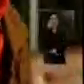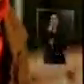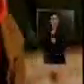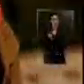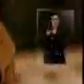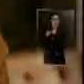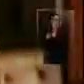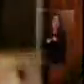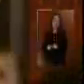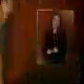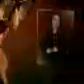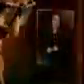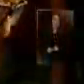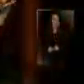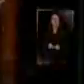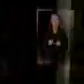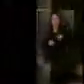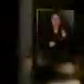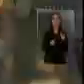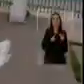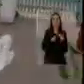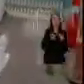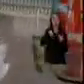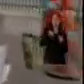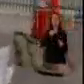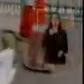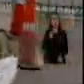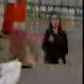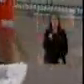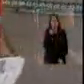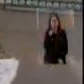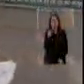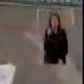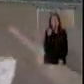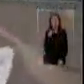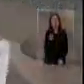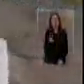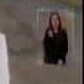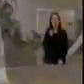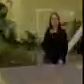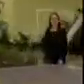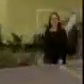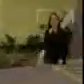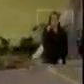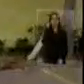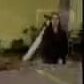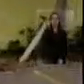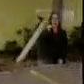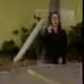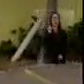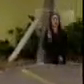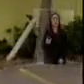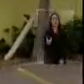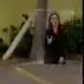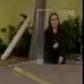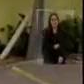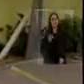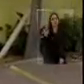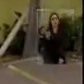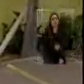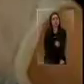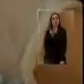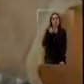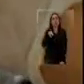20 años. En el caso de Joan, le acaban de detectar la glicemia alta y tendrá que empezar a inyectarse